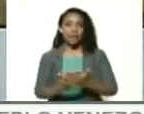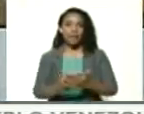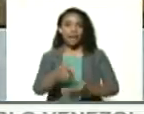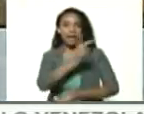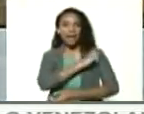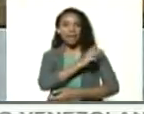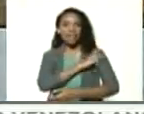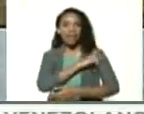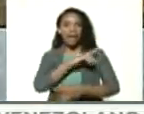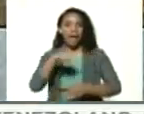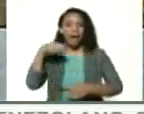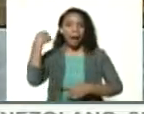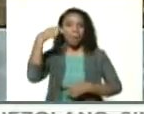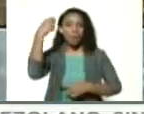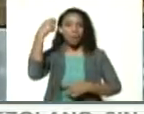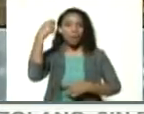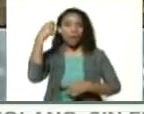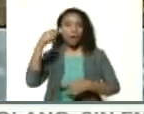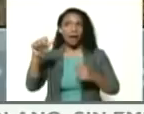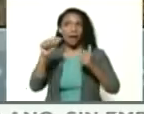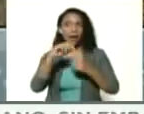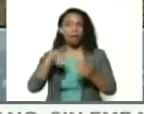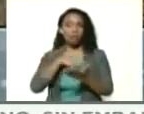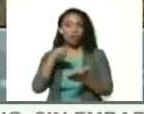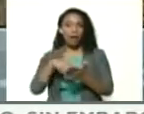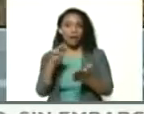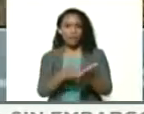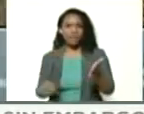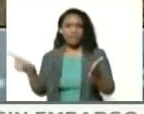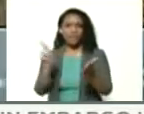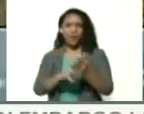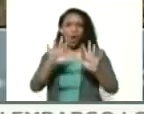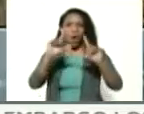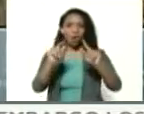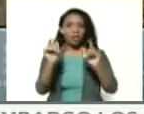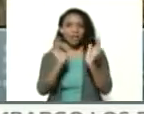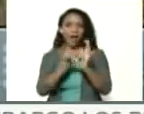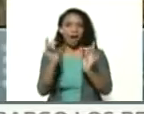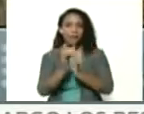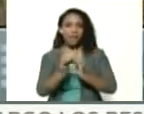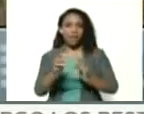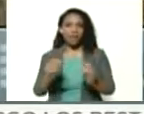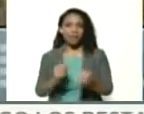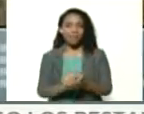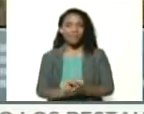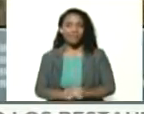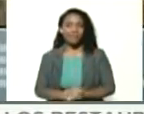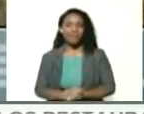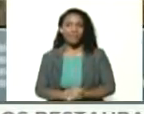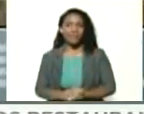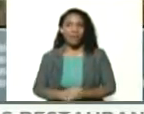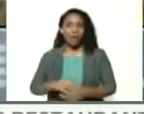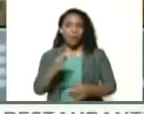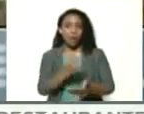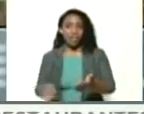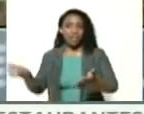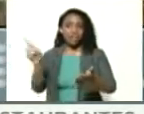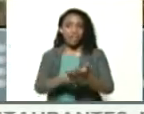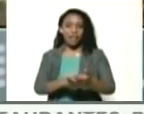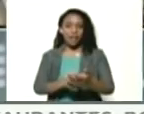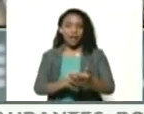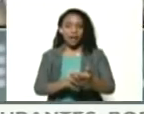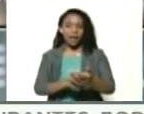Desde Apure, la Fuerza Armada Nacional Bolivariana ratifica el 11 de abril como el día que comienza la lucha por ratificar